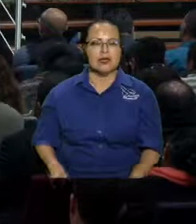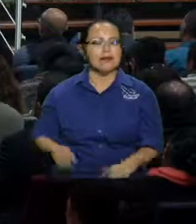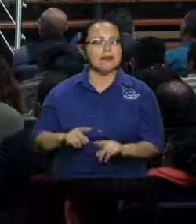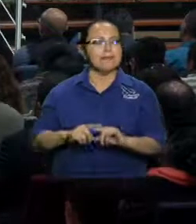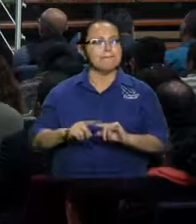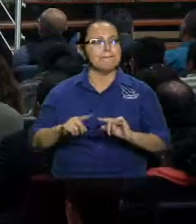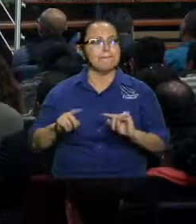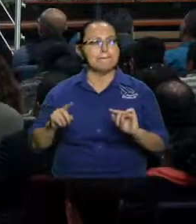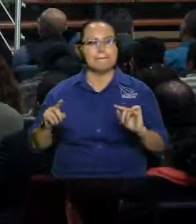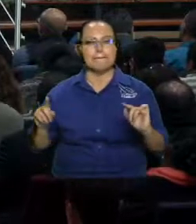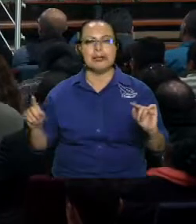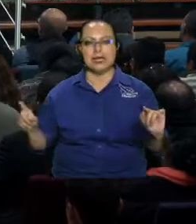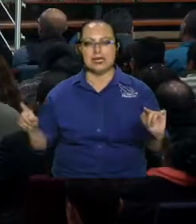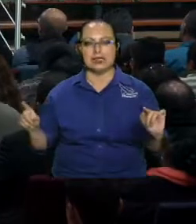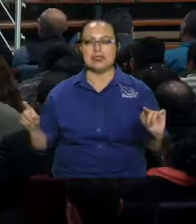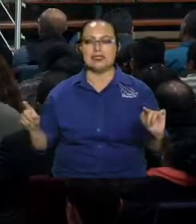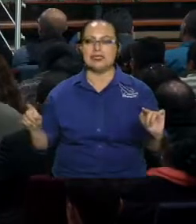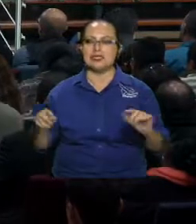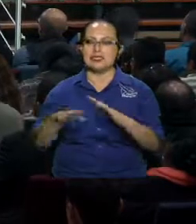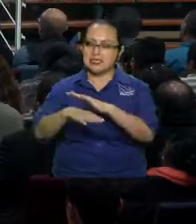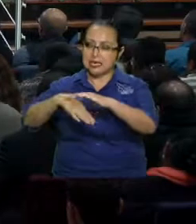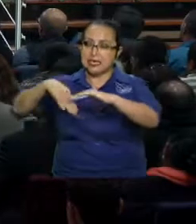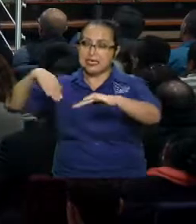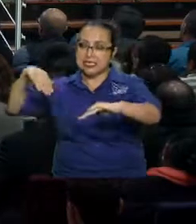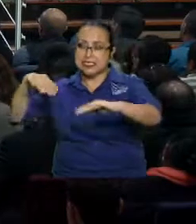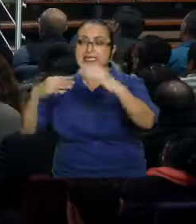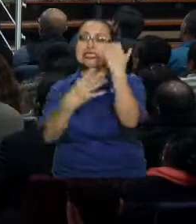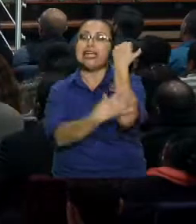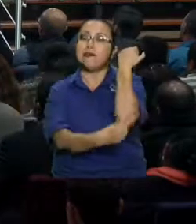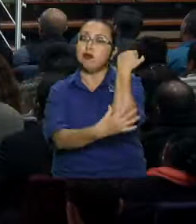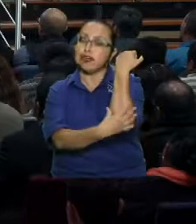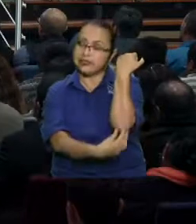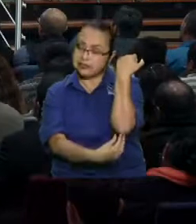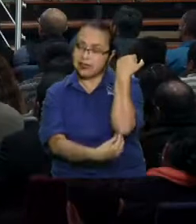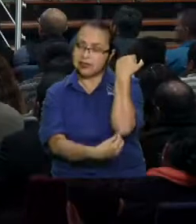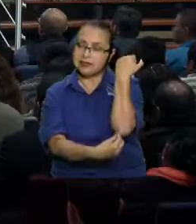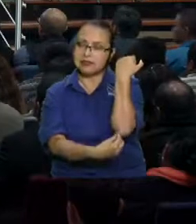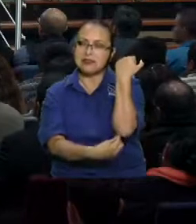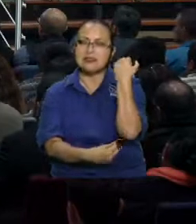hermano, para que salir de la pobreza,